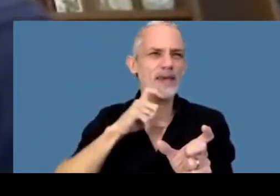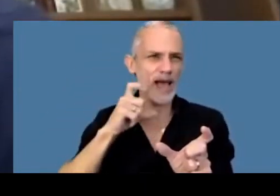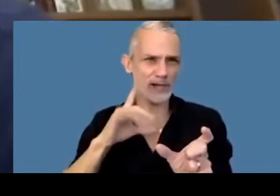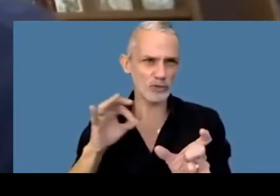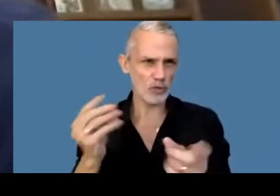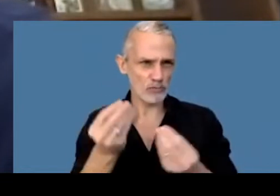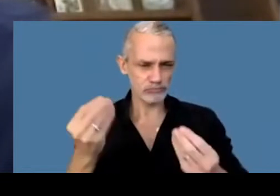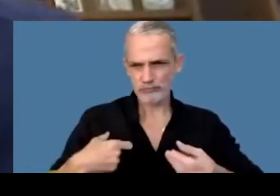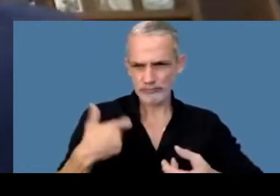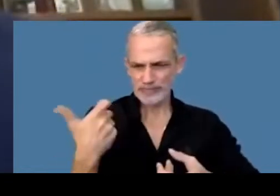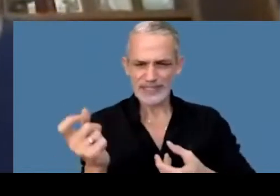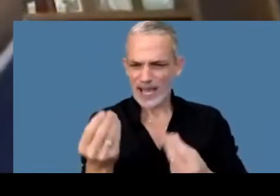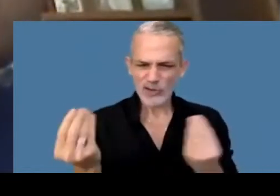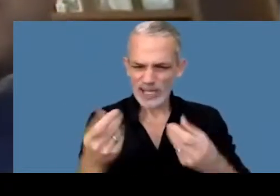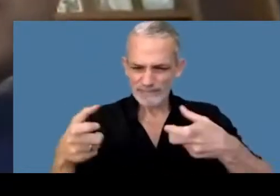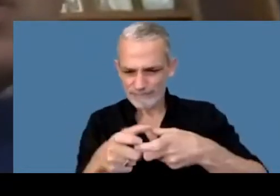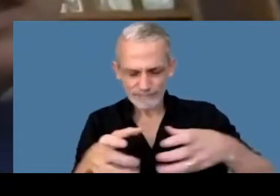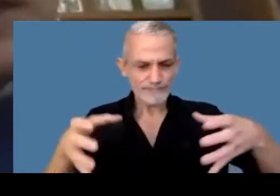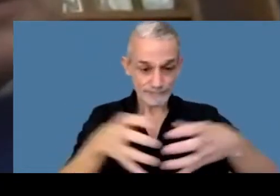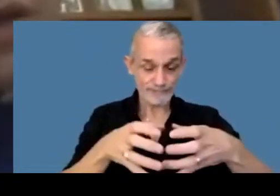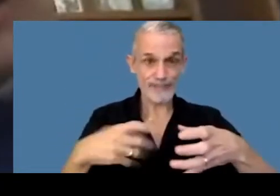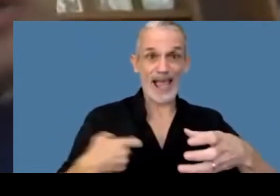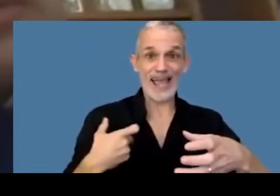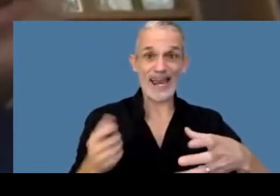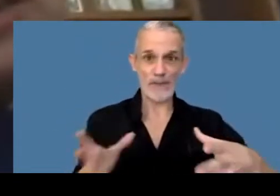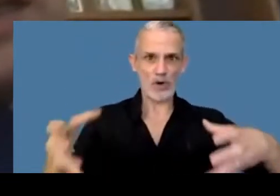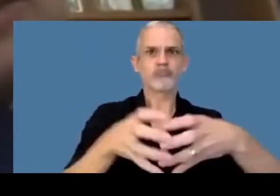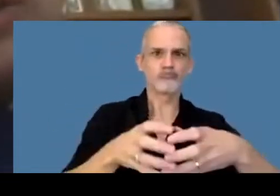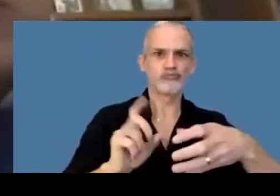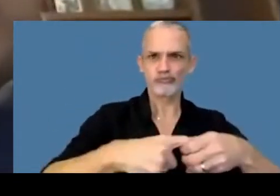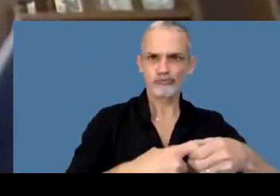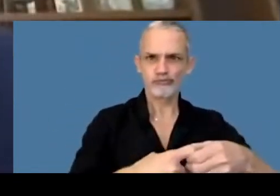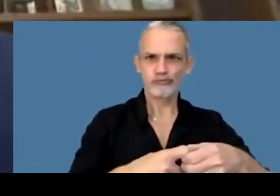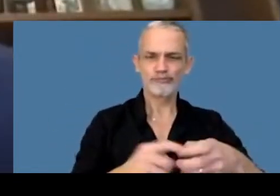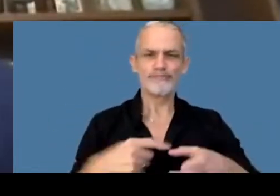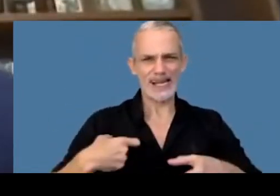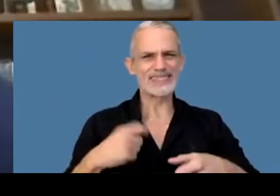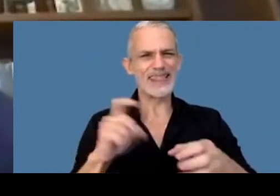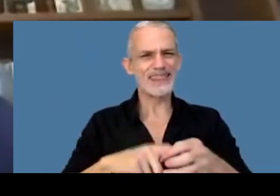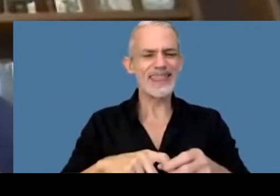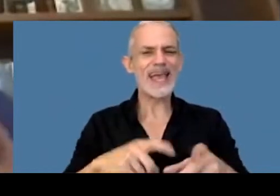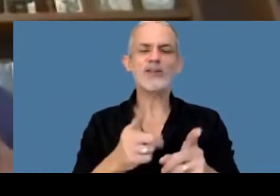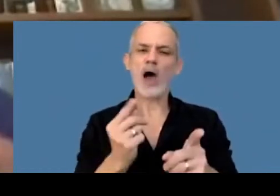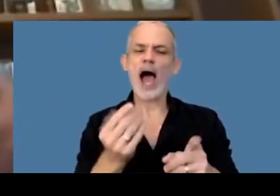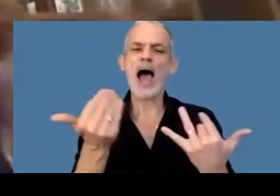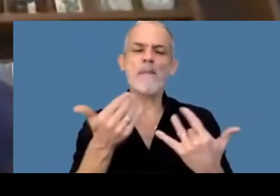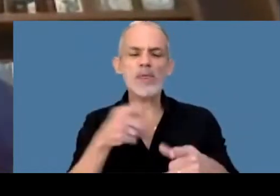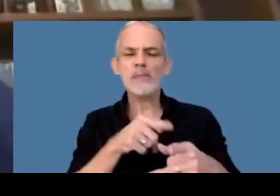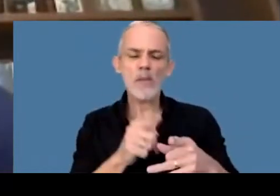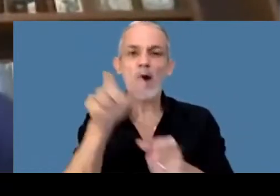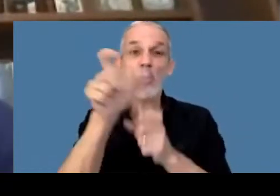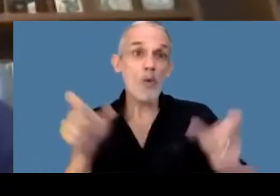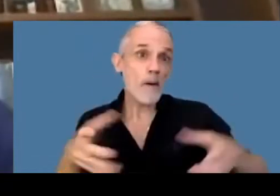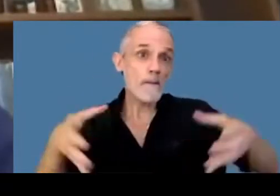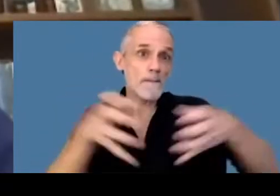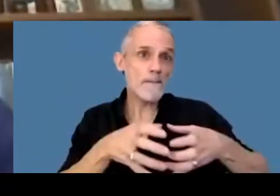esa organización de los gremios en la cual, que ya cuando veamos sindicato vamos a poder entrar de un conjunto de personas